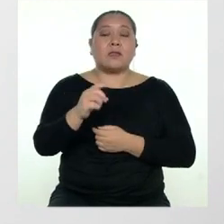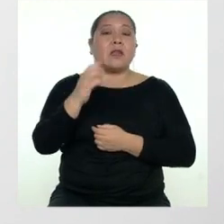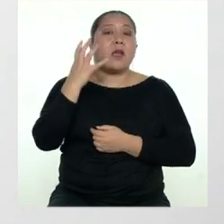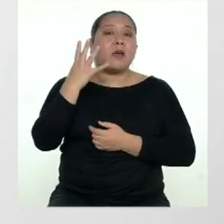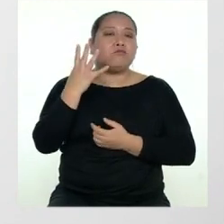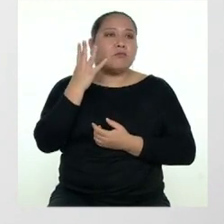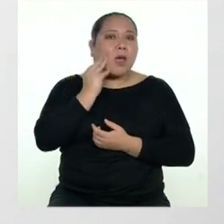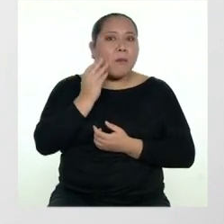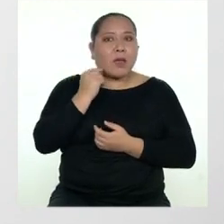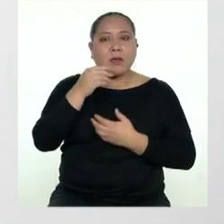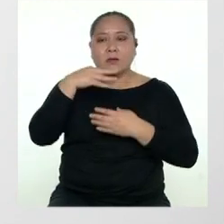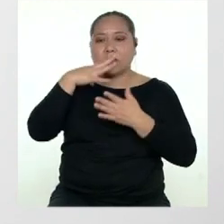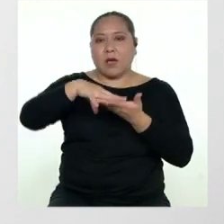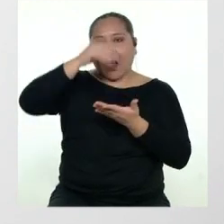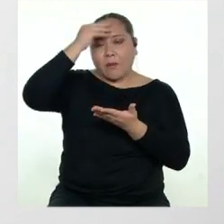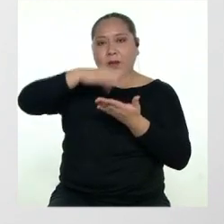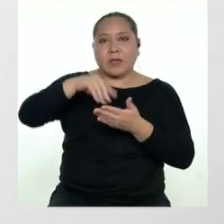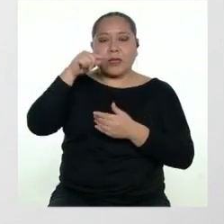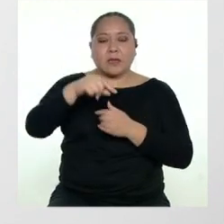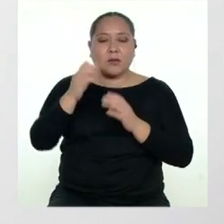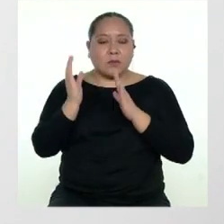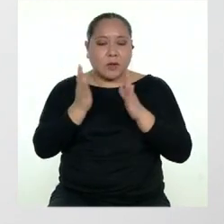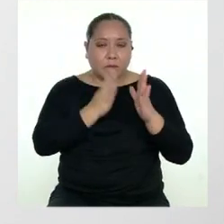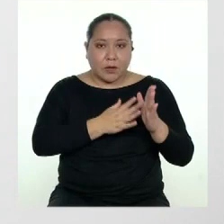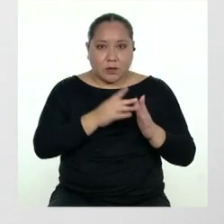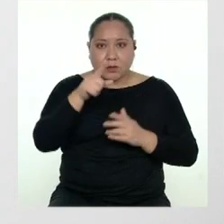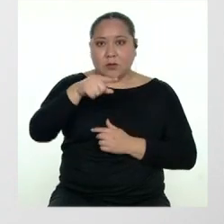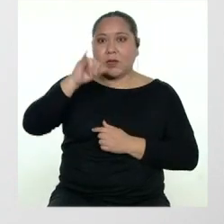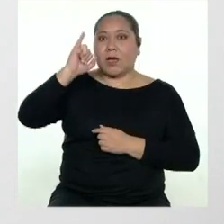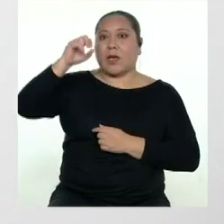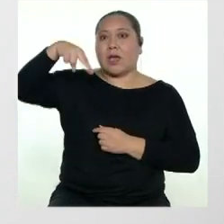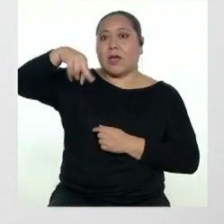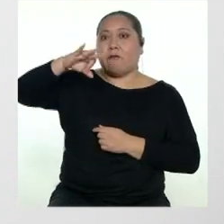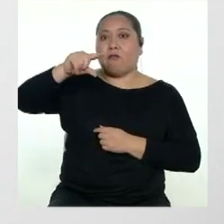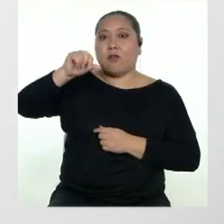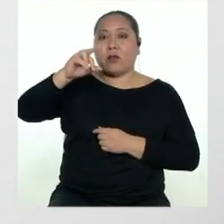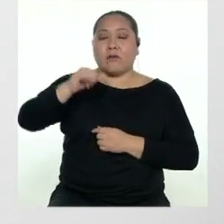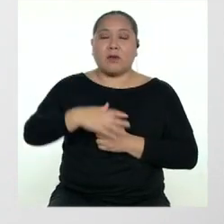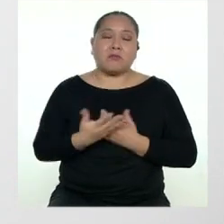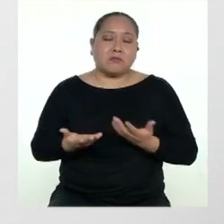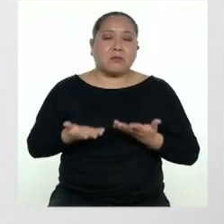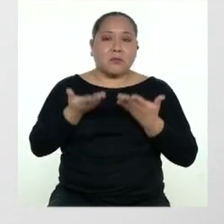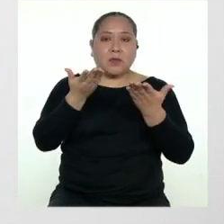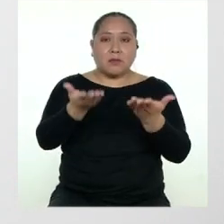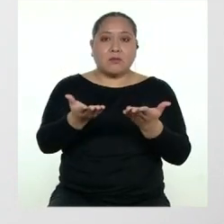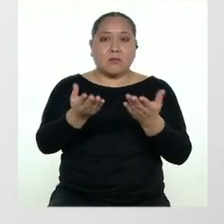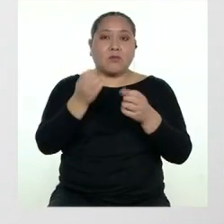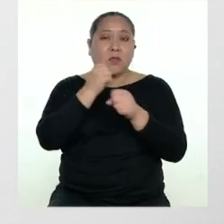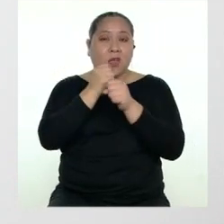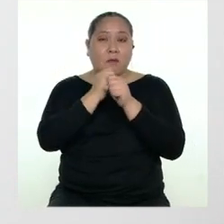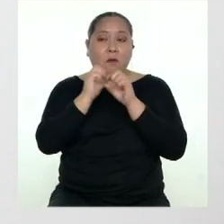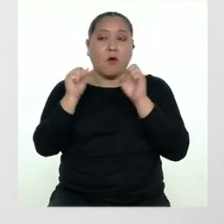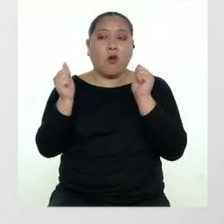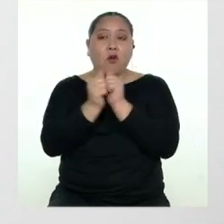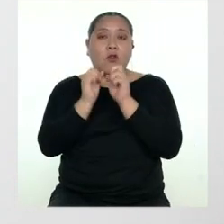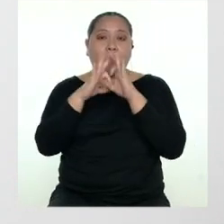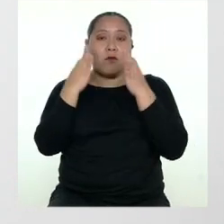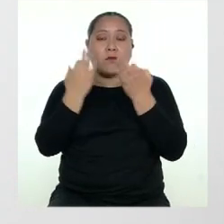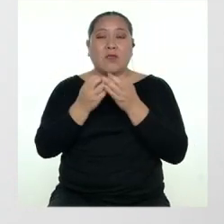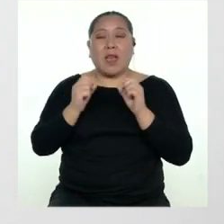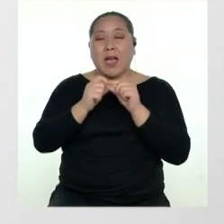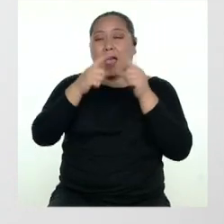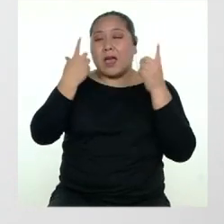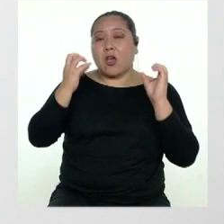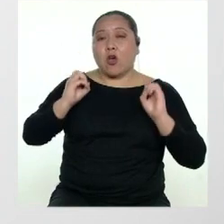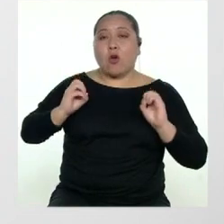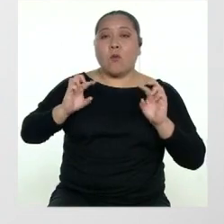de aprendizaje. Así, la realización en sí misma de la infografía puede convertirse en una actividad en familia. Esto sería una gran oportunidad